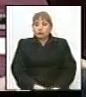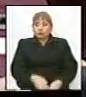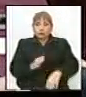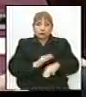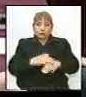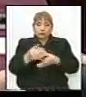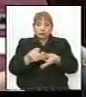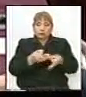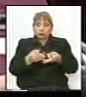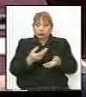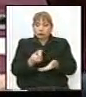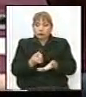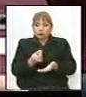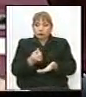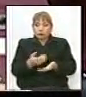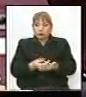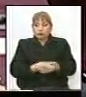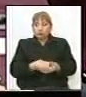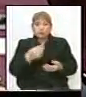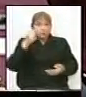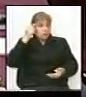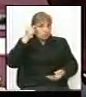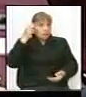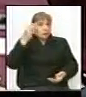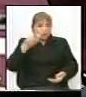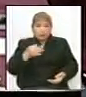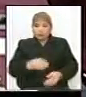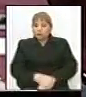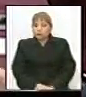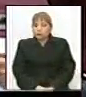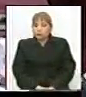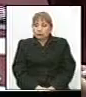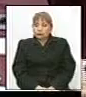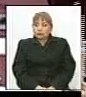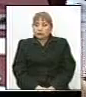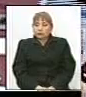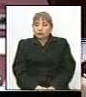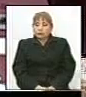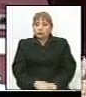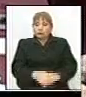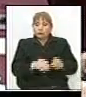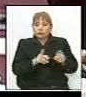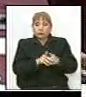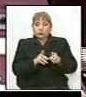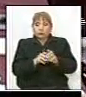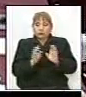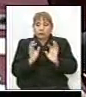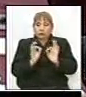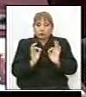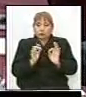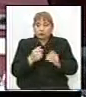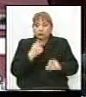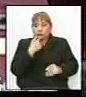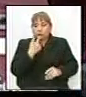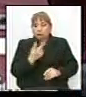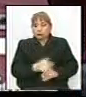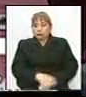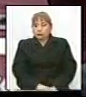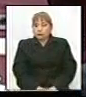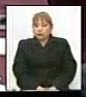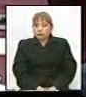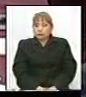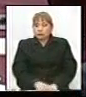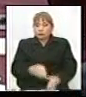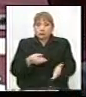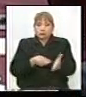presupuesto. Y lógicamente, debo simplemente, como a modo de señalamiento, decir que el